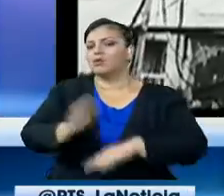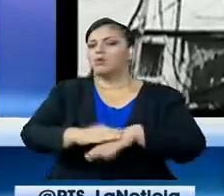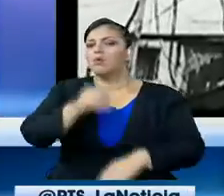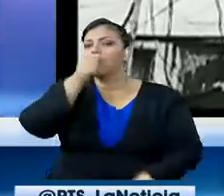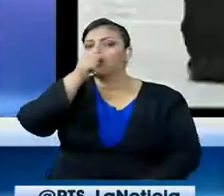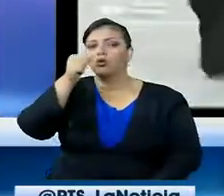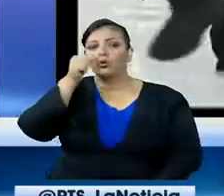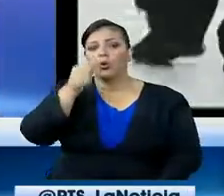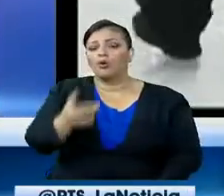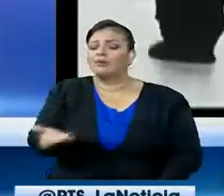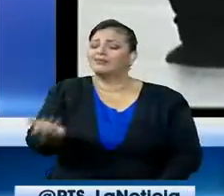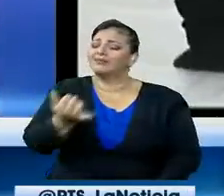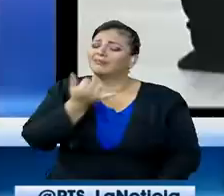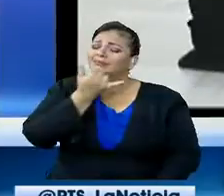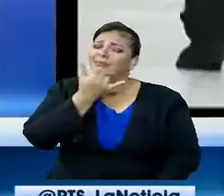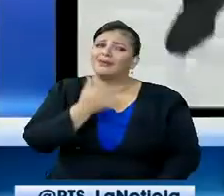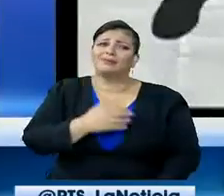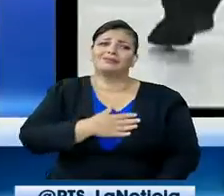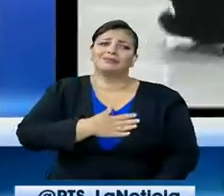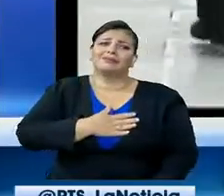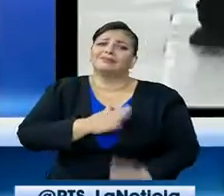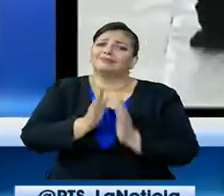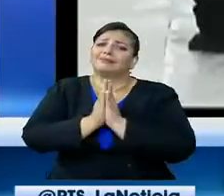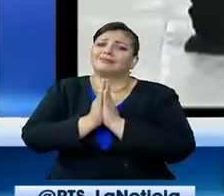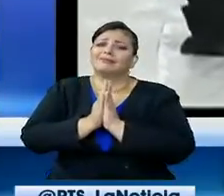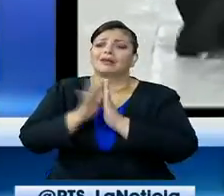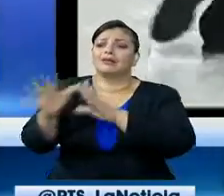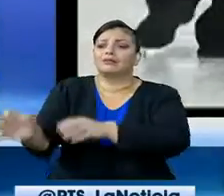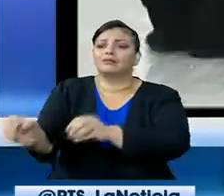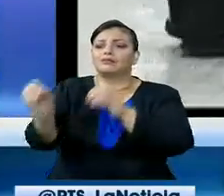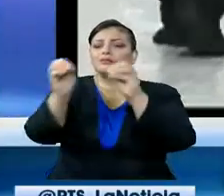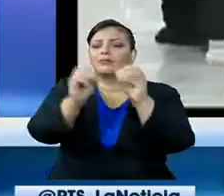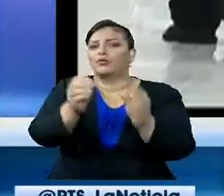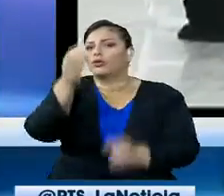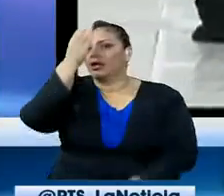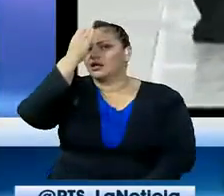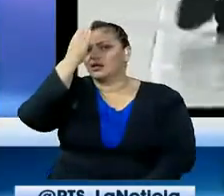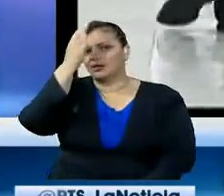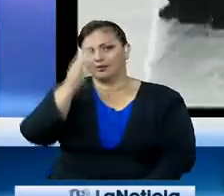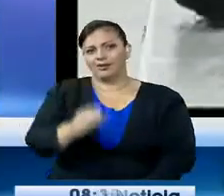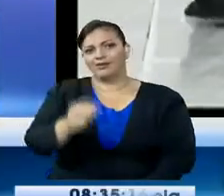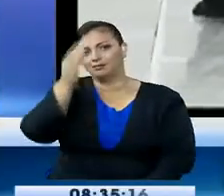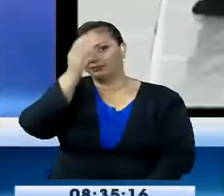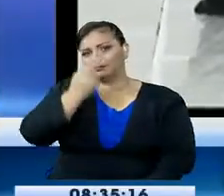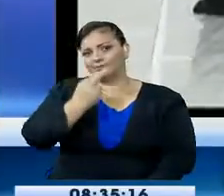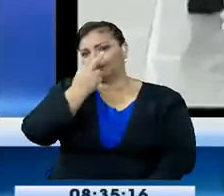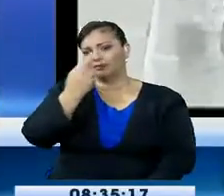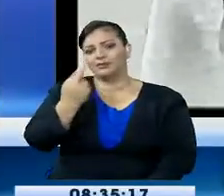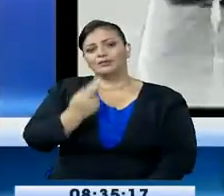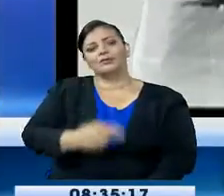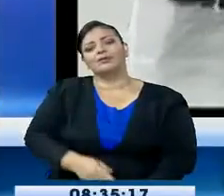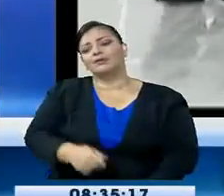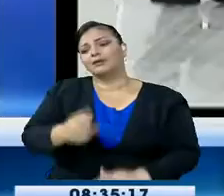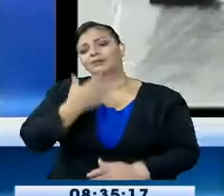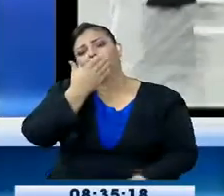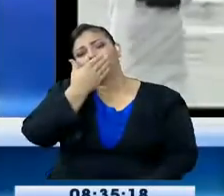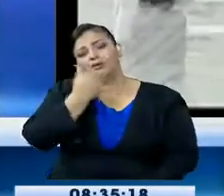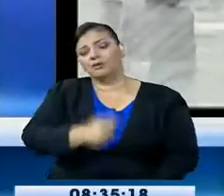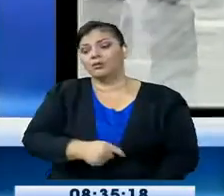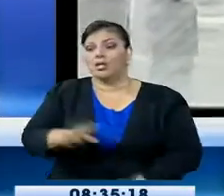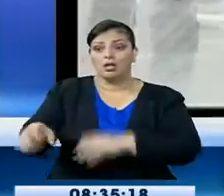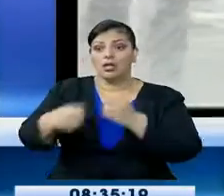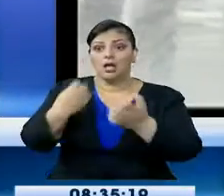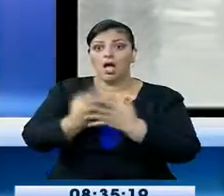cometen errores. Que me ayuden para poder internar a mi hijo. Prefiero ver internado que preso, mi amor. Quisiera que alguien me ayude